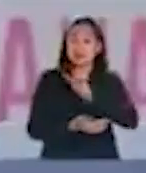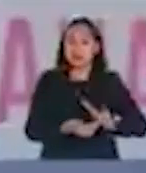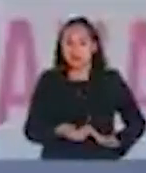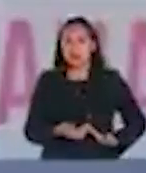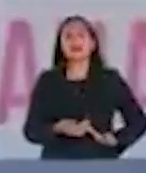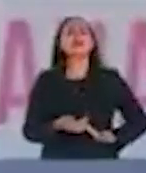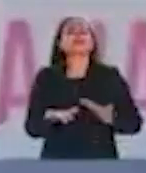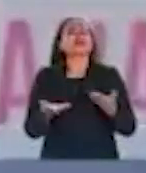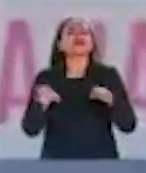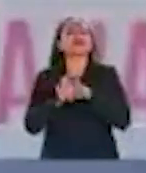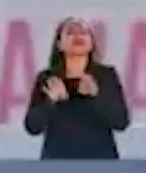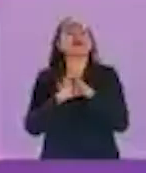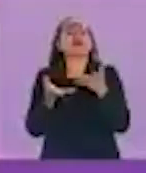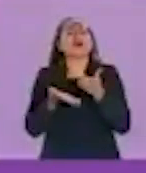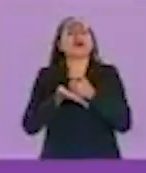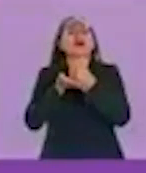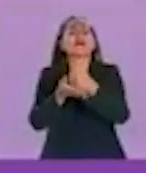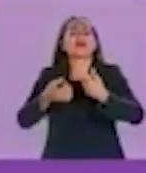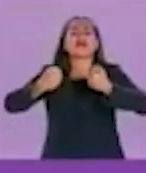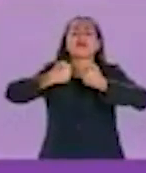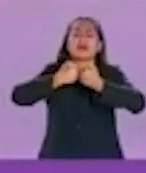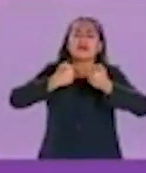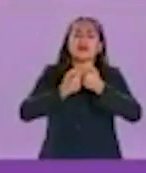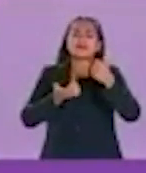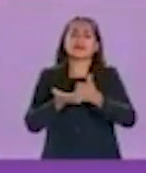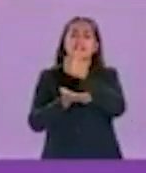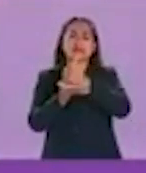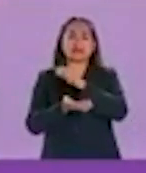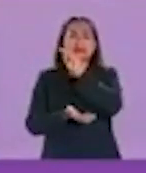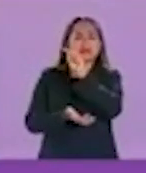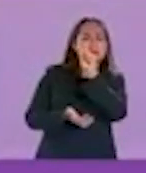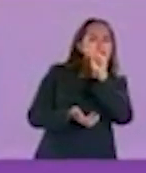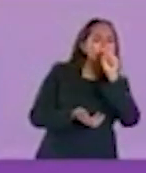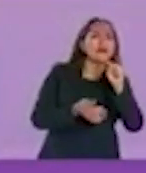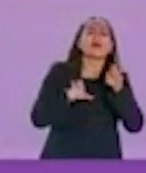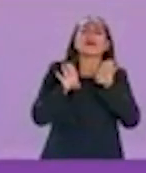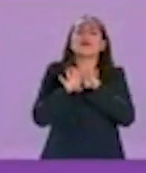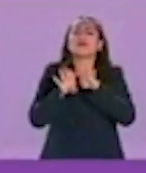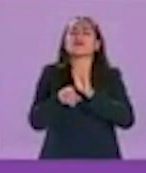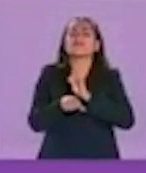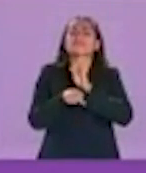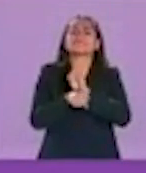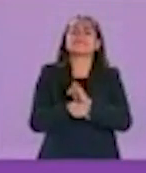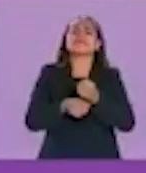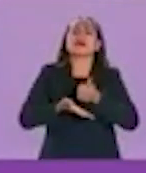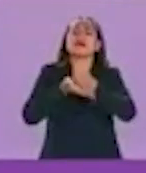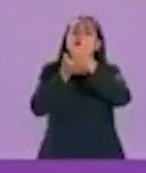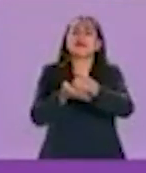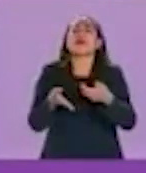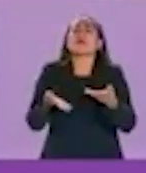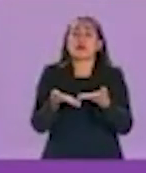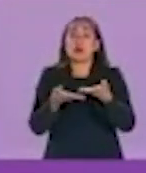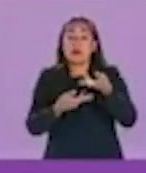esas ciudades que están padeciendo ahora pues este inesperado fenómeno de deportaciones